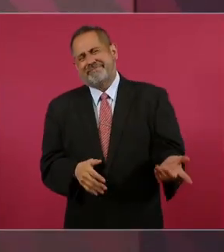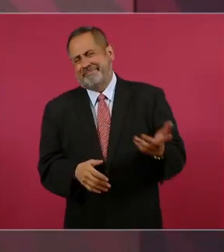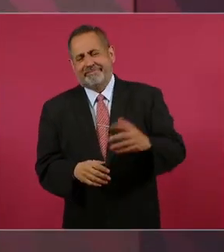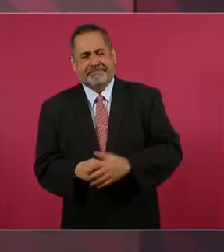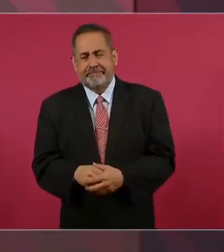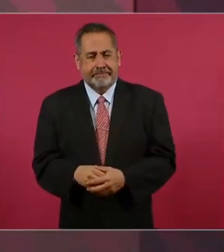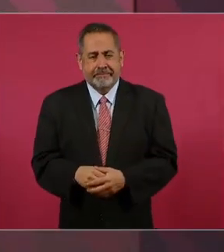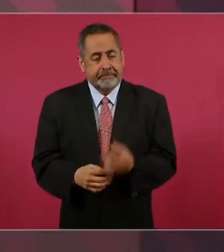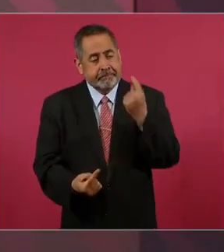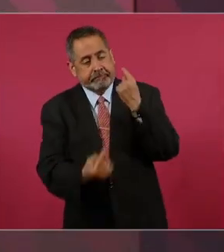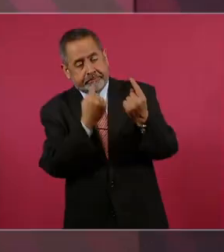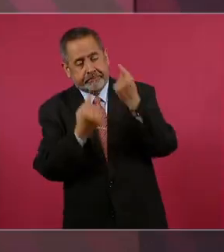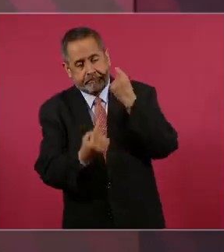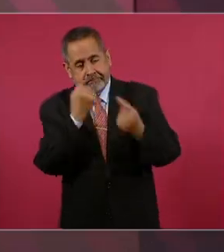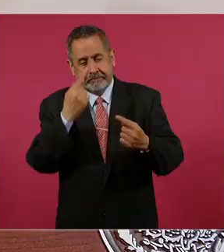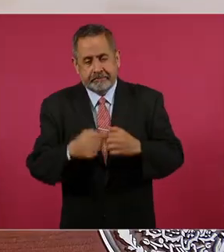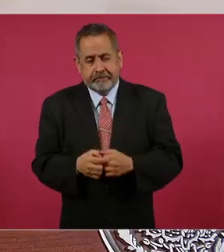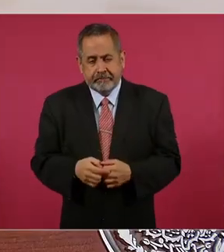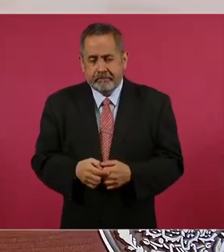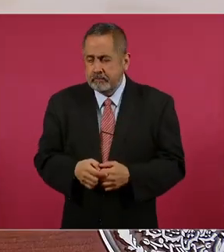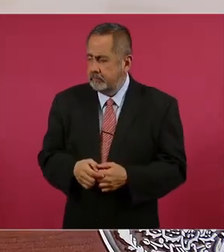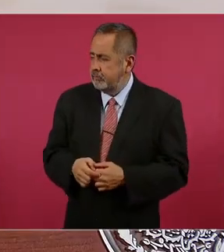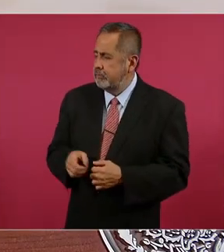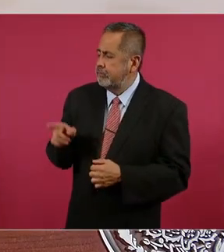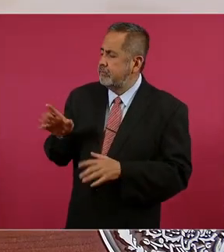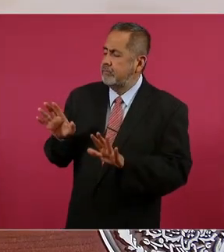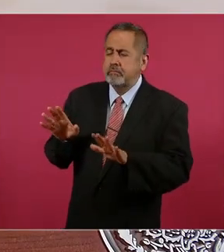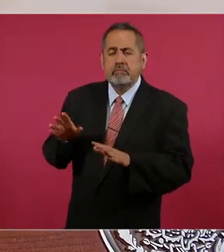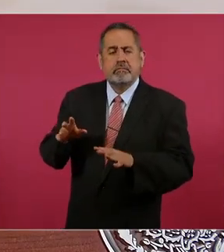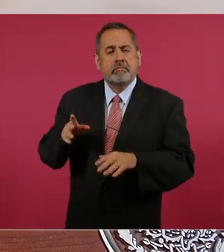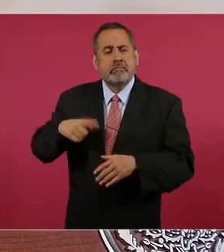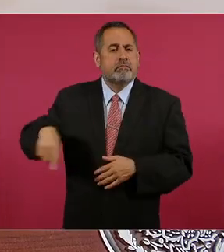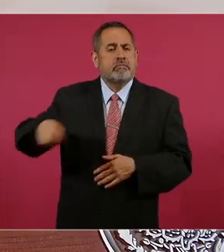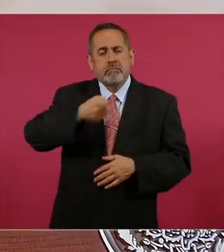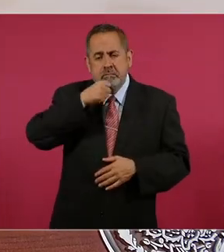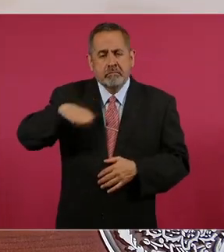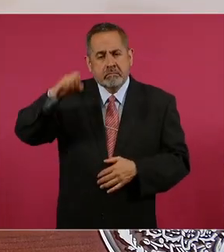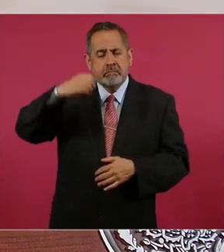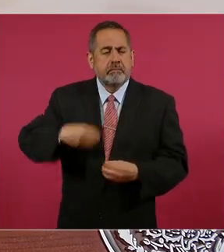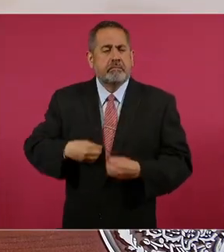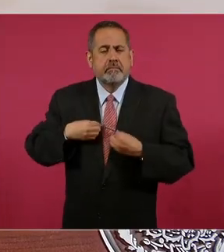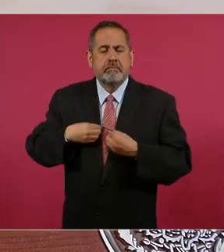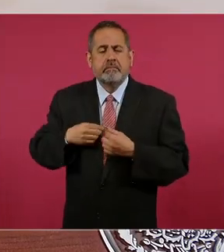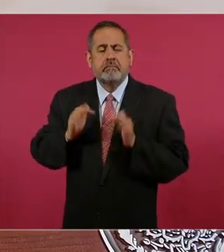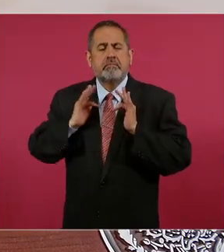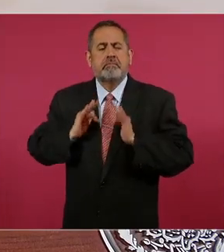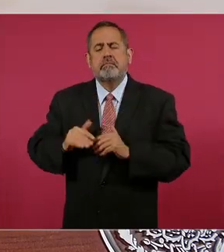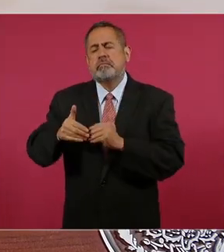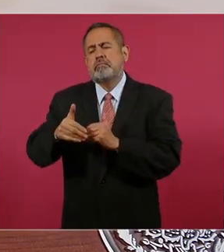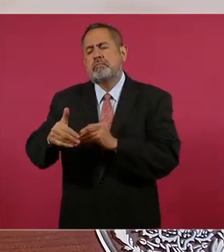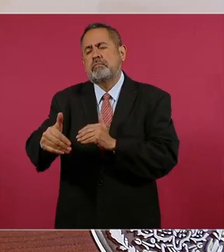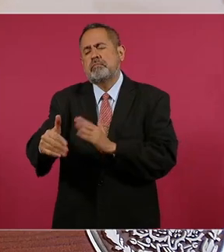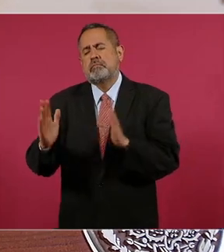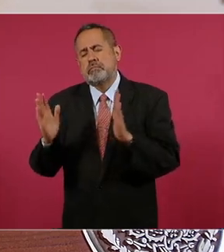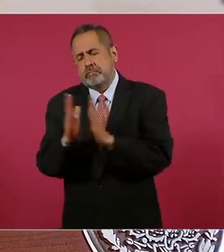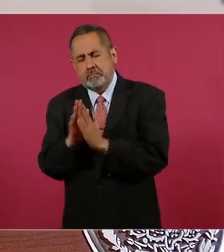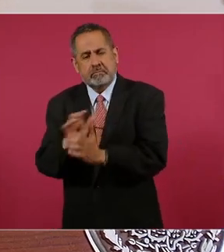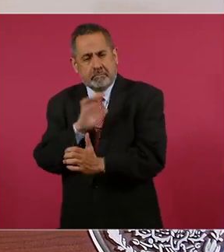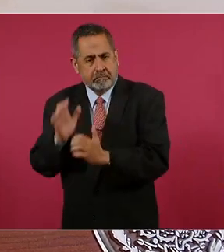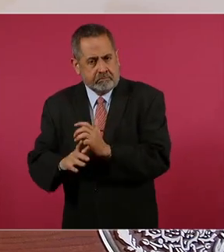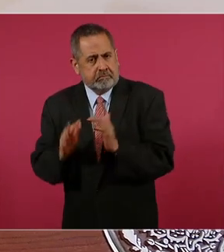vivir con un poco de tranquilidad en el último tramo de su existencia pero por eso somos distintos